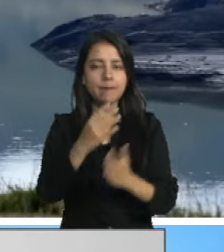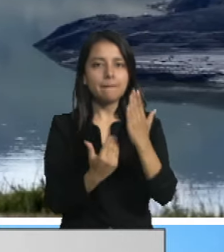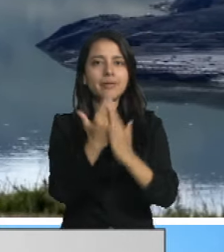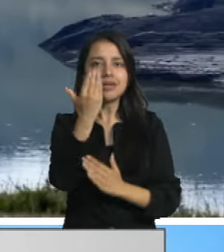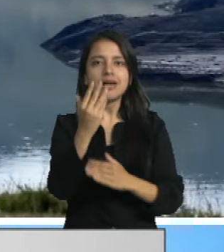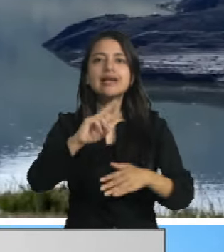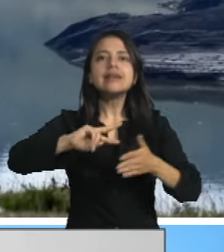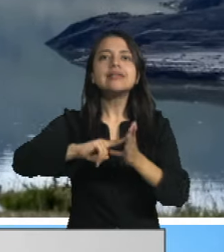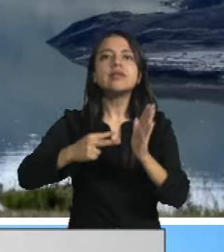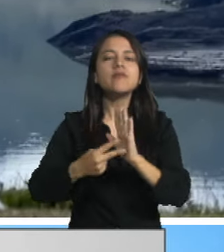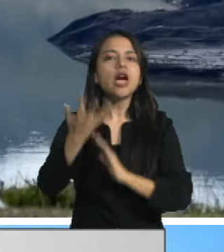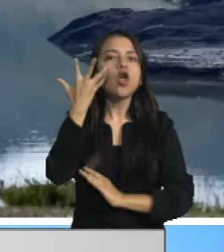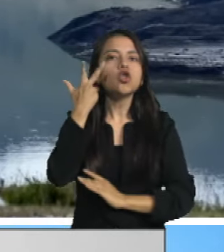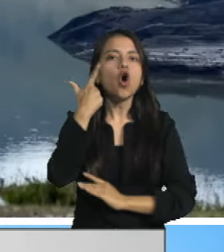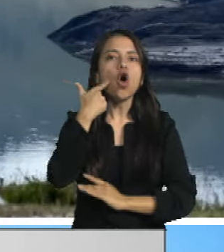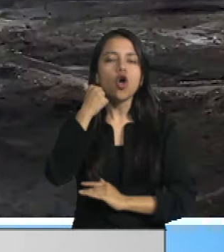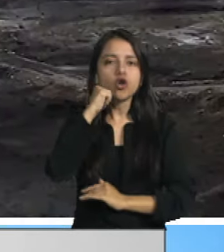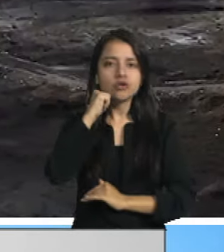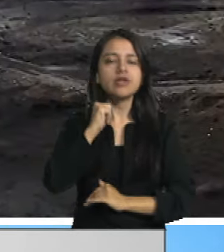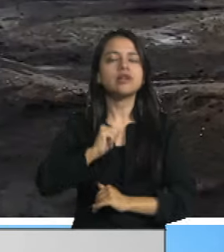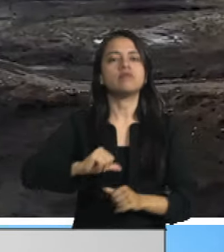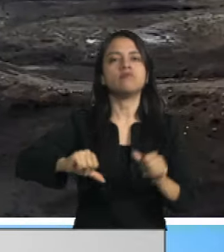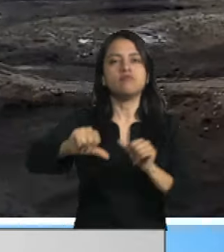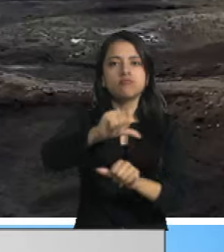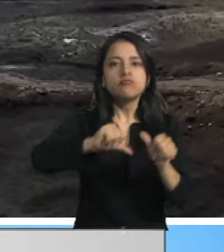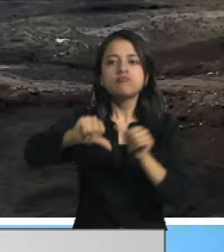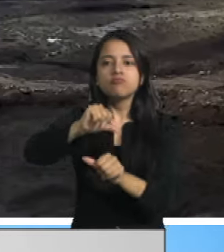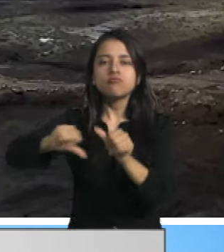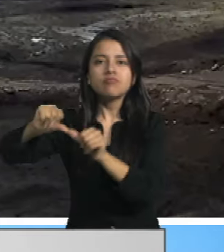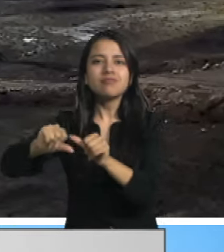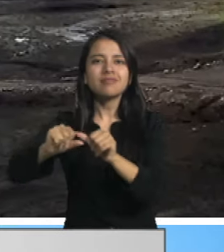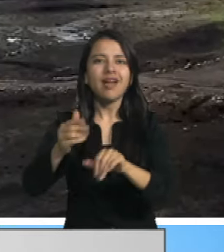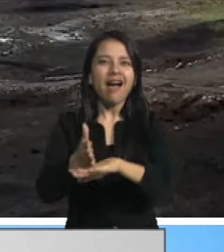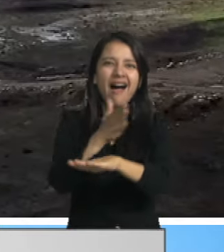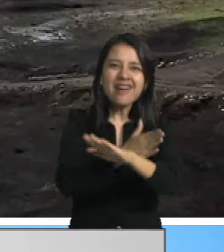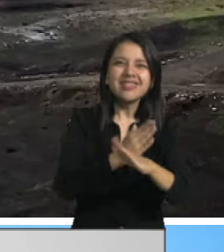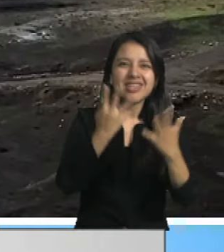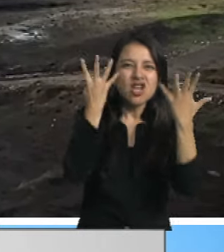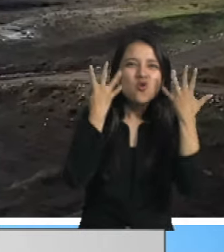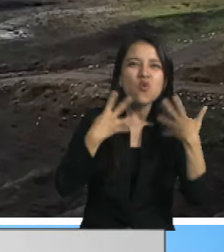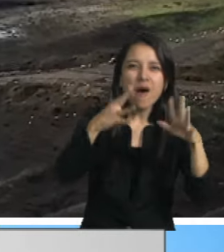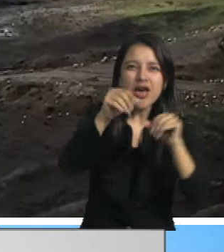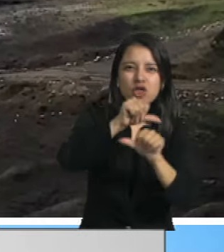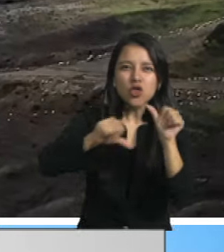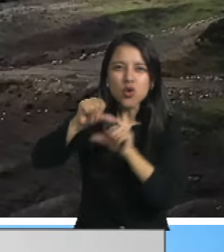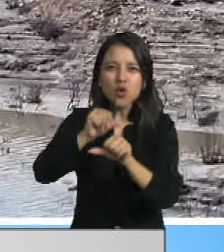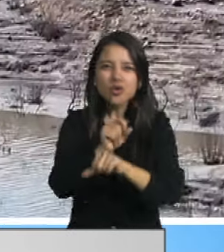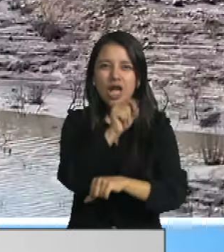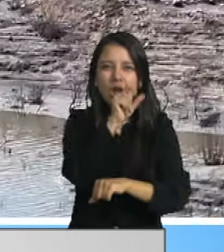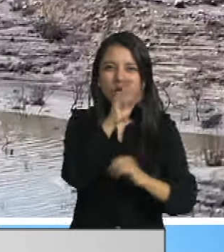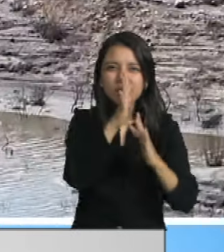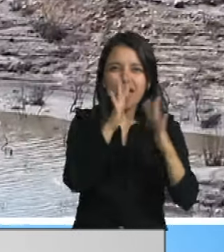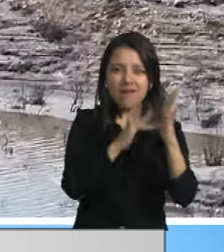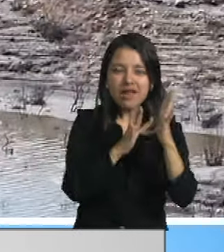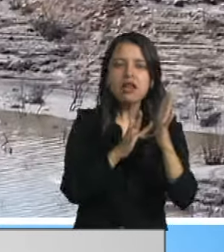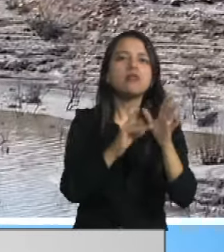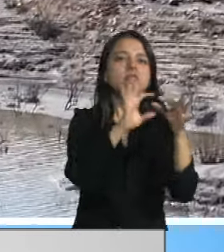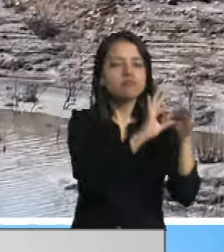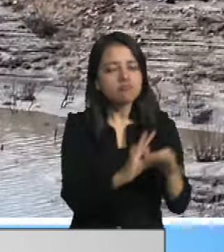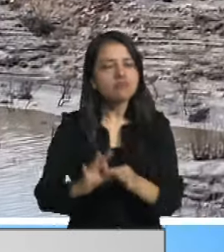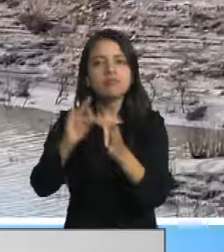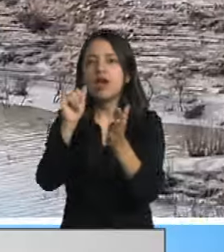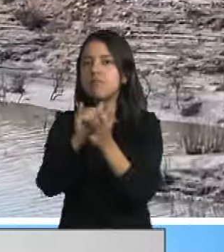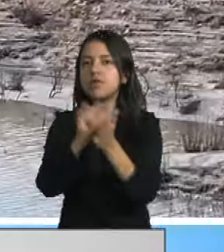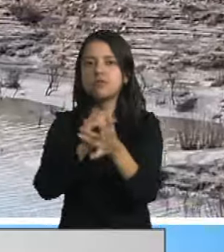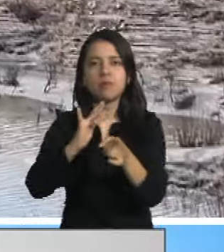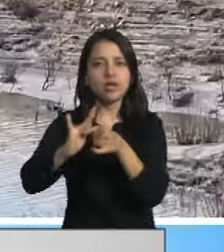diario en los 9 turnos que inicialmente estaban establecidos en el proceso que arrancamos el 11 de abril. Es decir, volvemos al mismo esquema